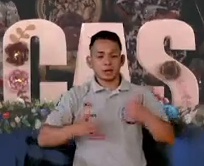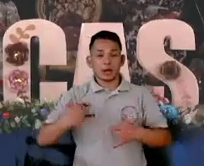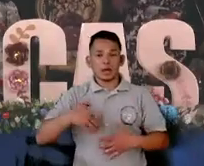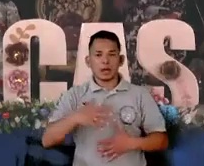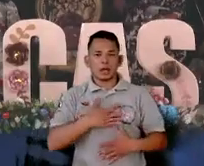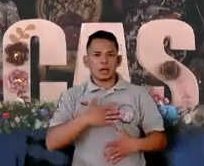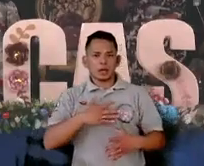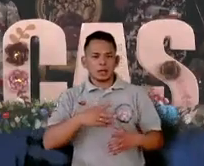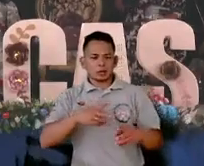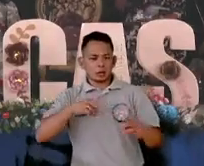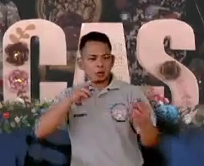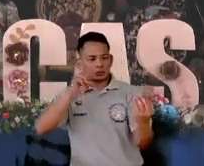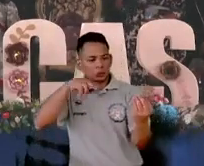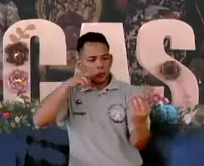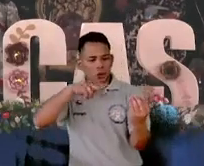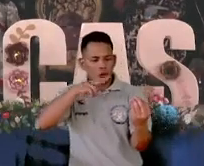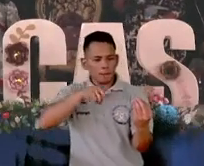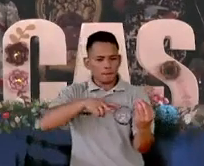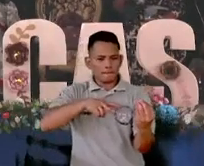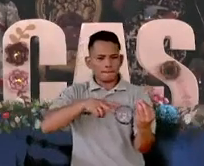la mesa directiva